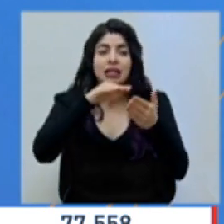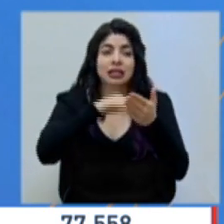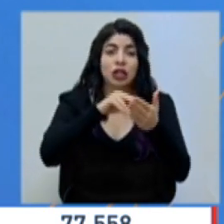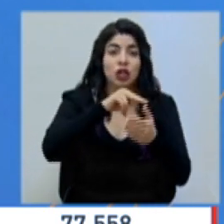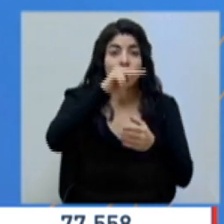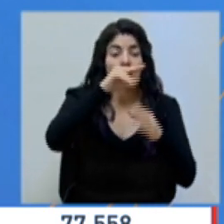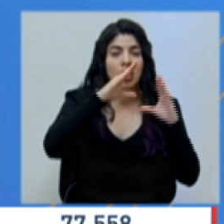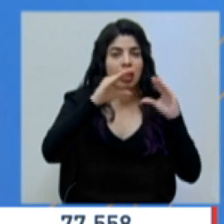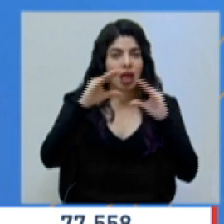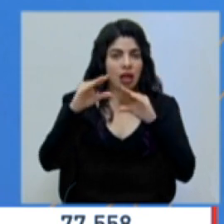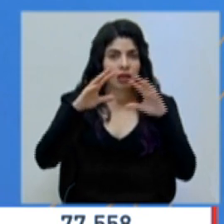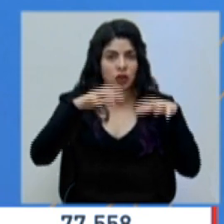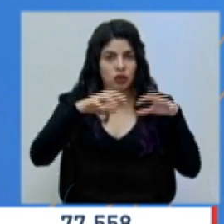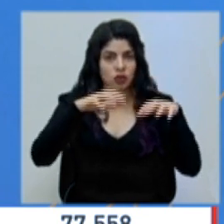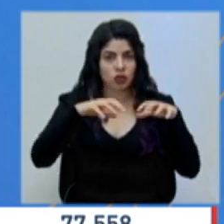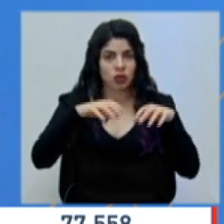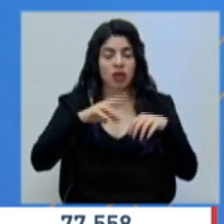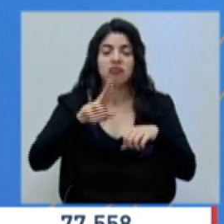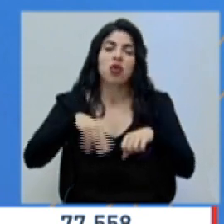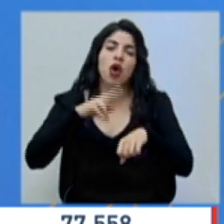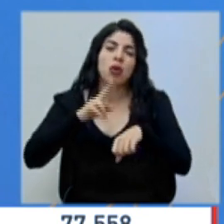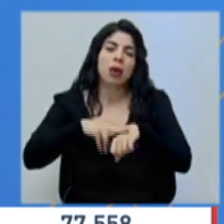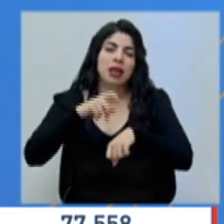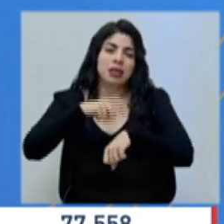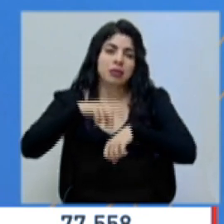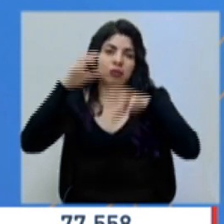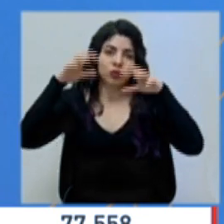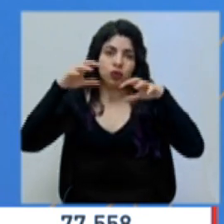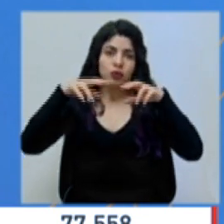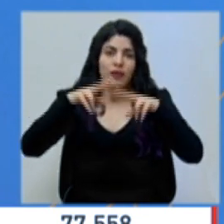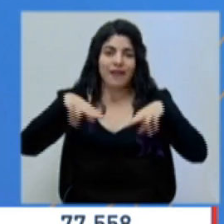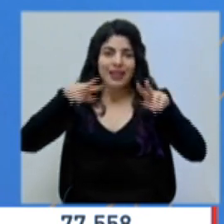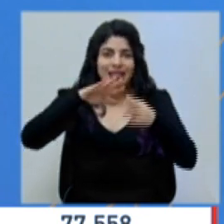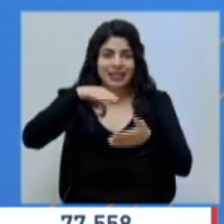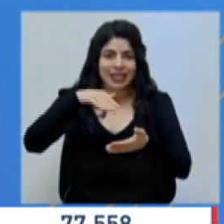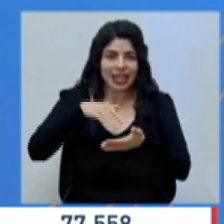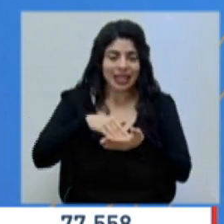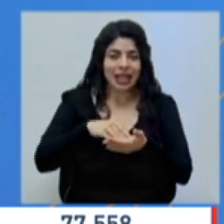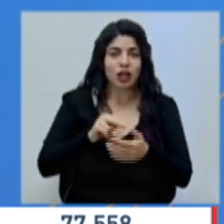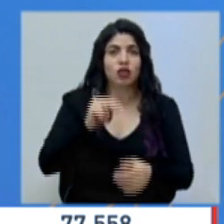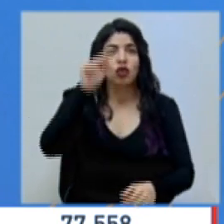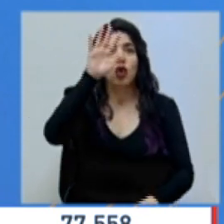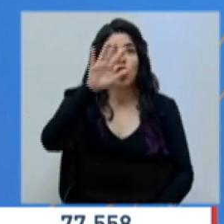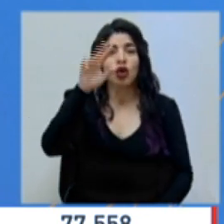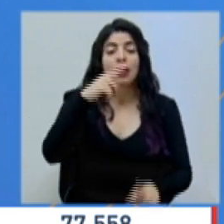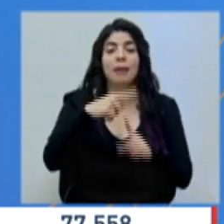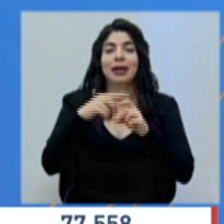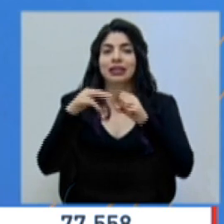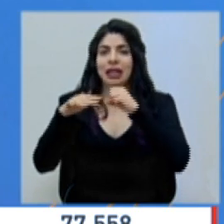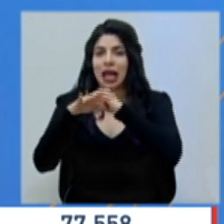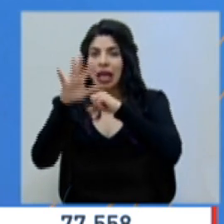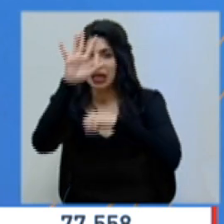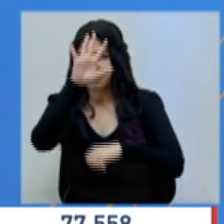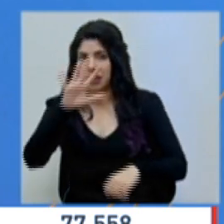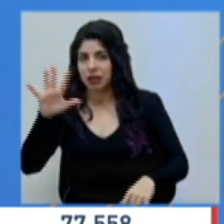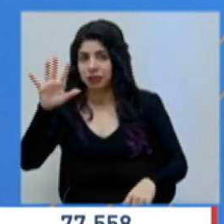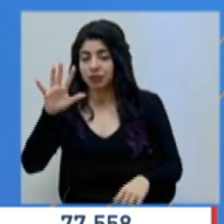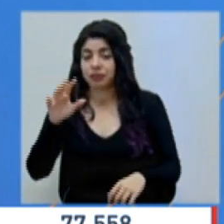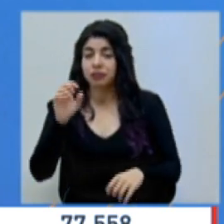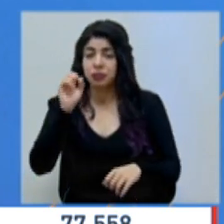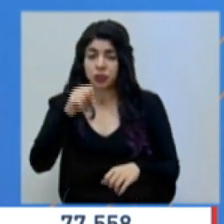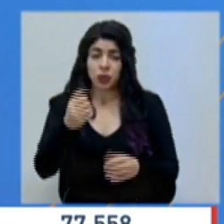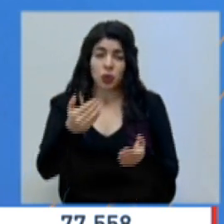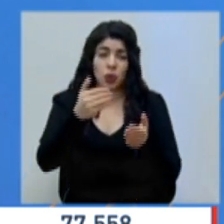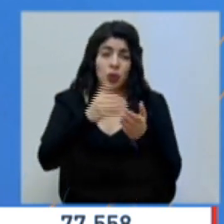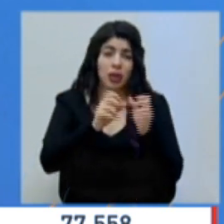Norte, y lo normal de estación lluviosa para Valle Central, zona norte y región Caribe. Y tal vez si volvemos a la imagen